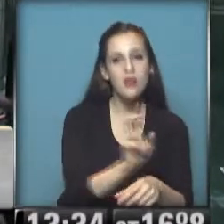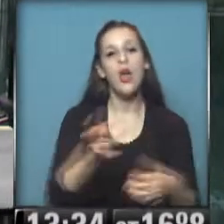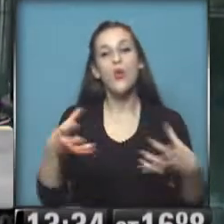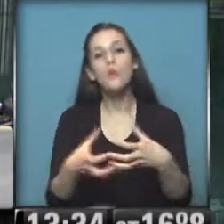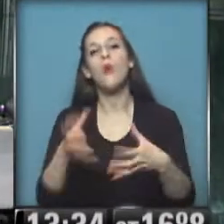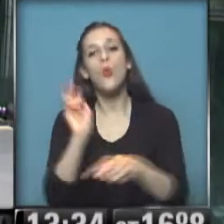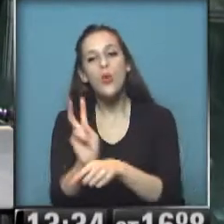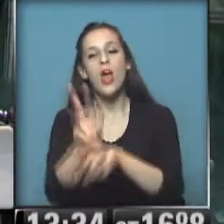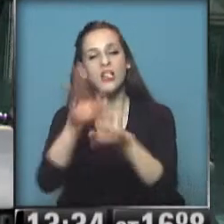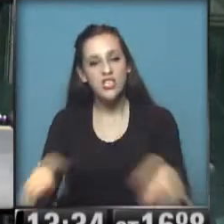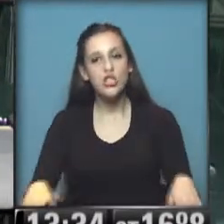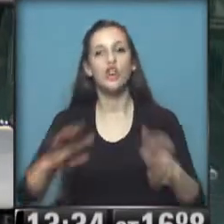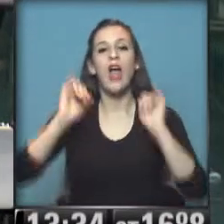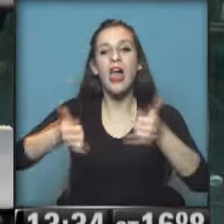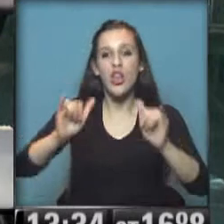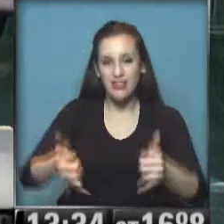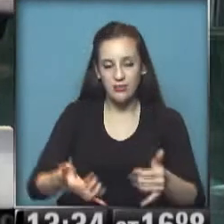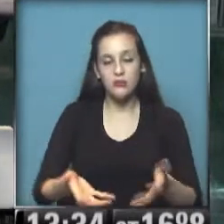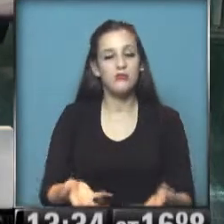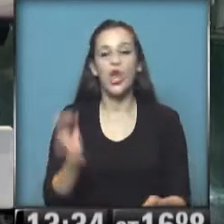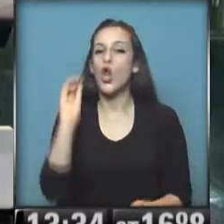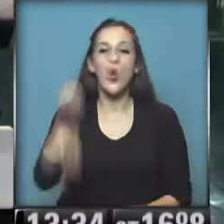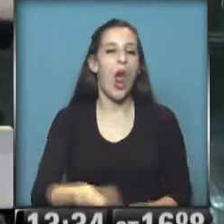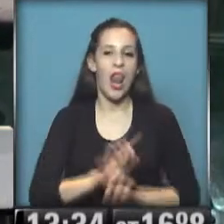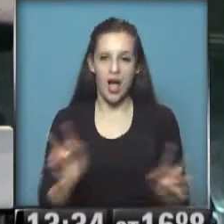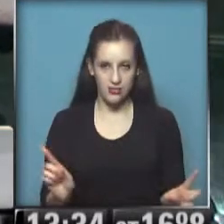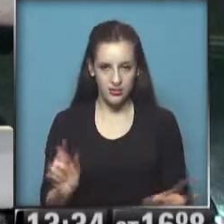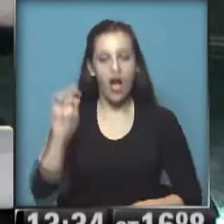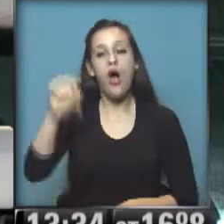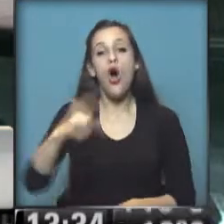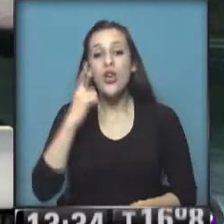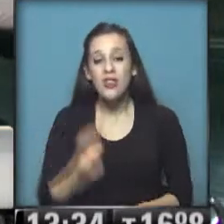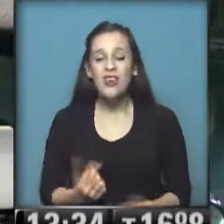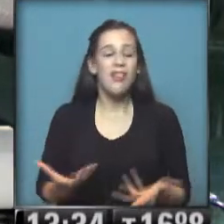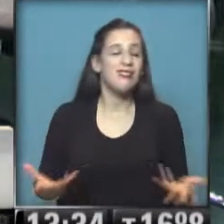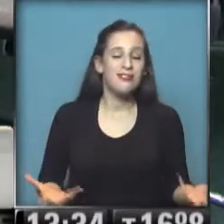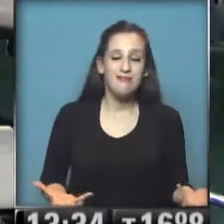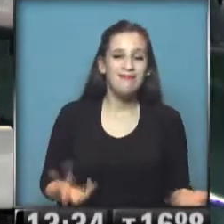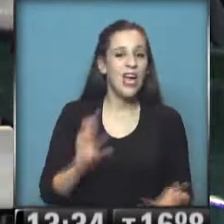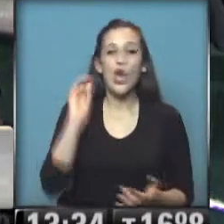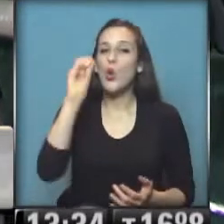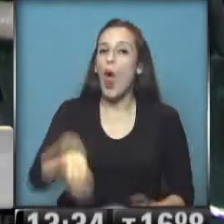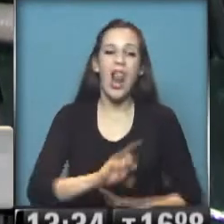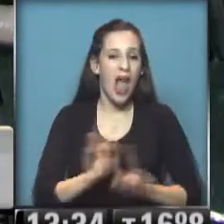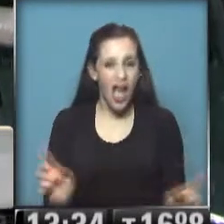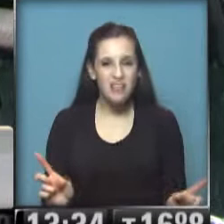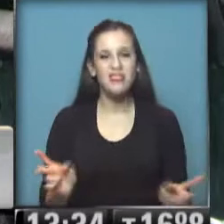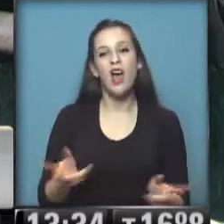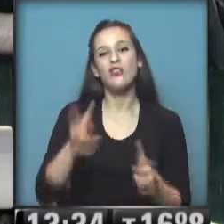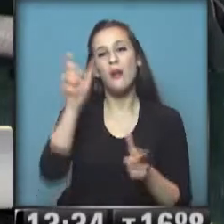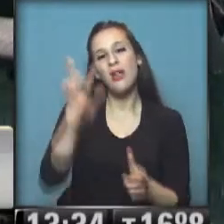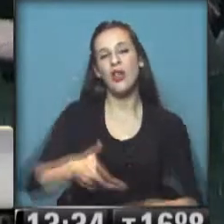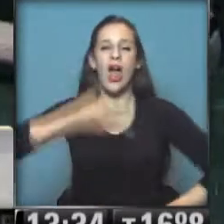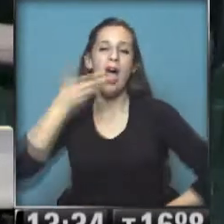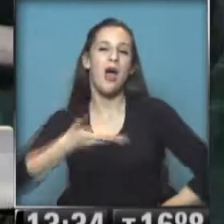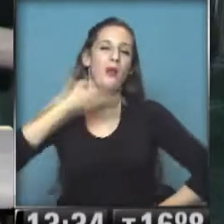porque no alcanza lamentablemente debemos decir que no alcanzan los buenas los buenos discursos las buenas